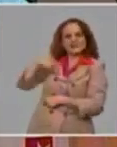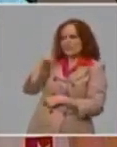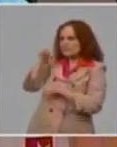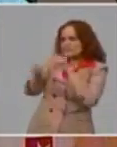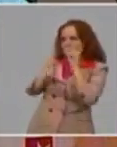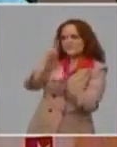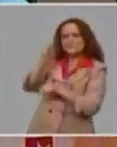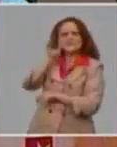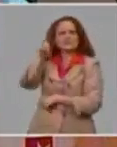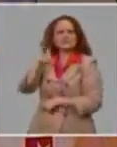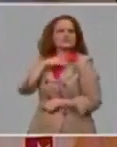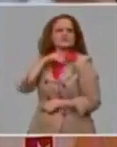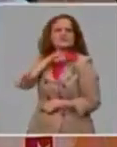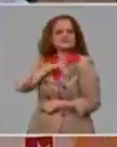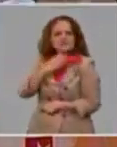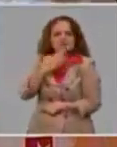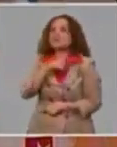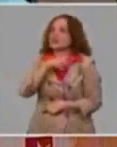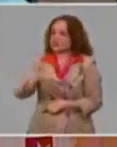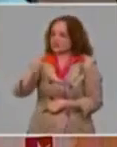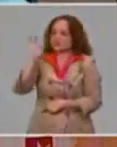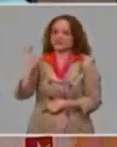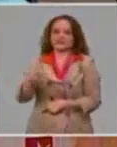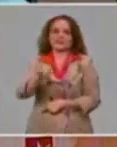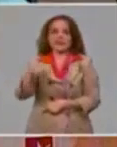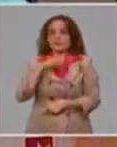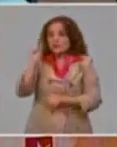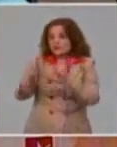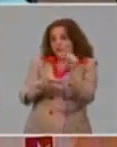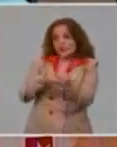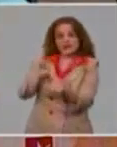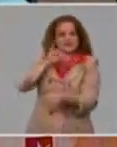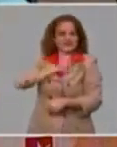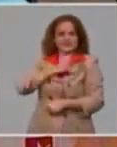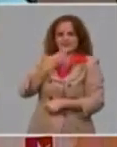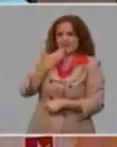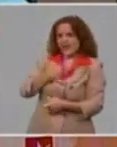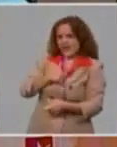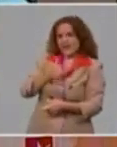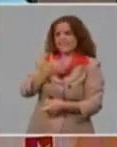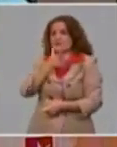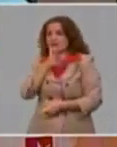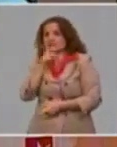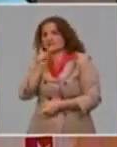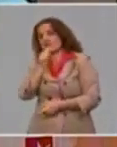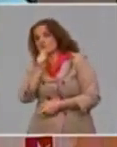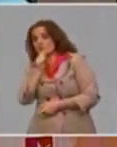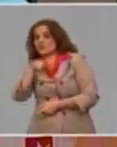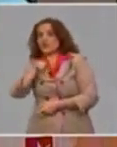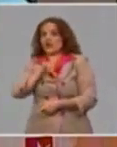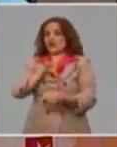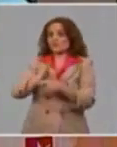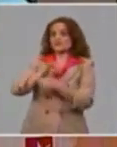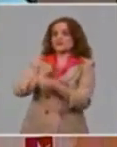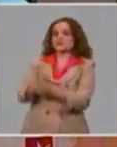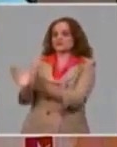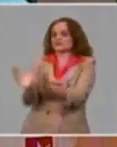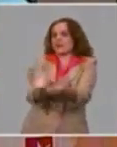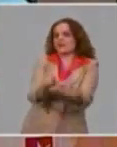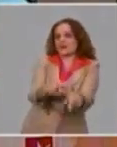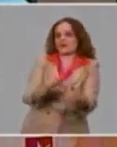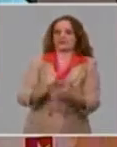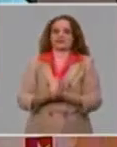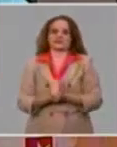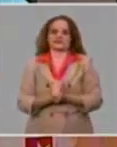de aislamiento para cualquier sospechoso tenerlo en un área de aislamiento en el campamento. Y de hecho realmente en todo